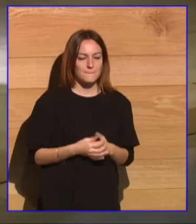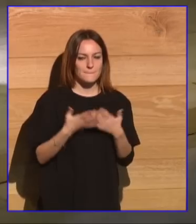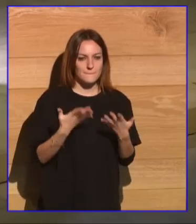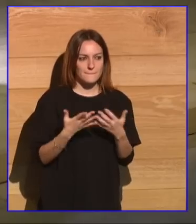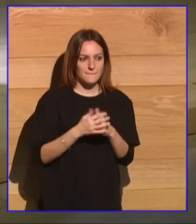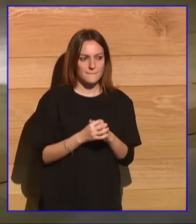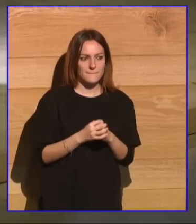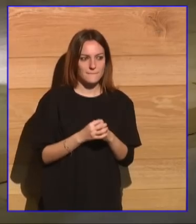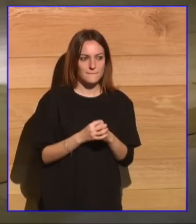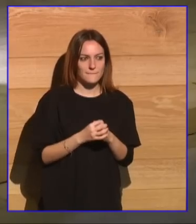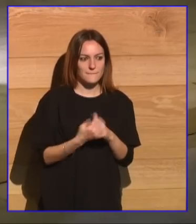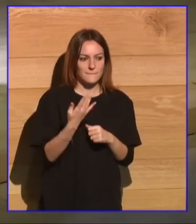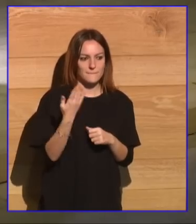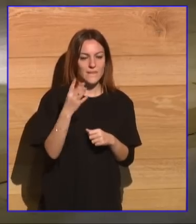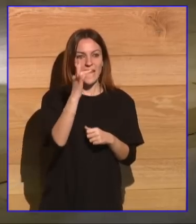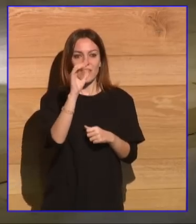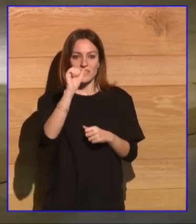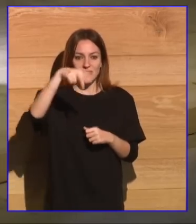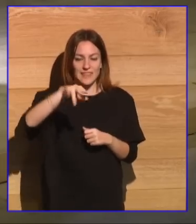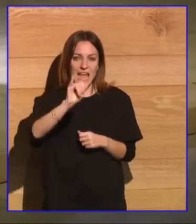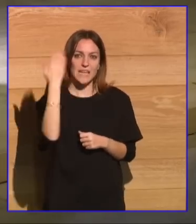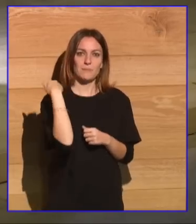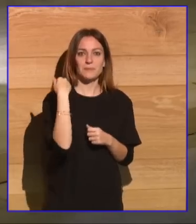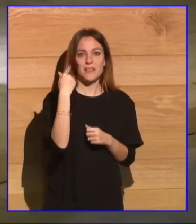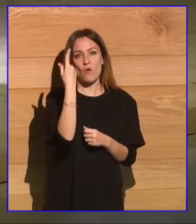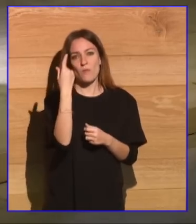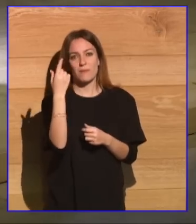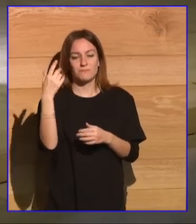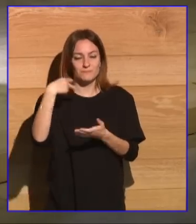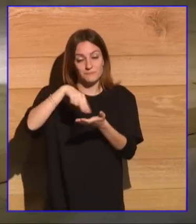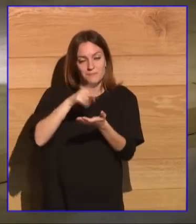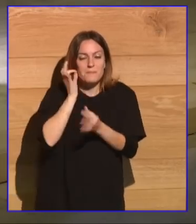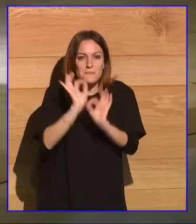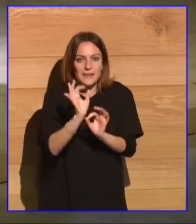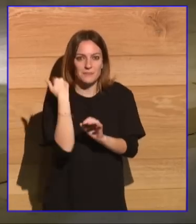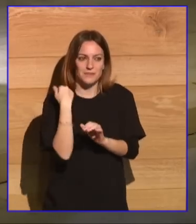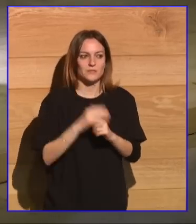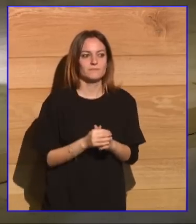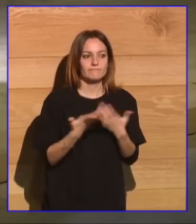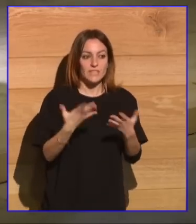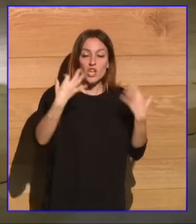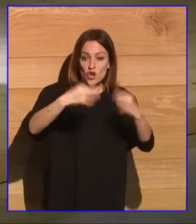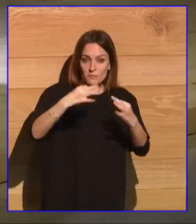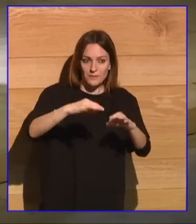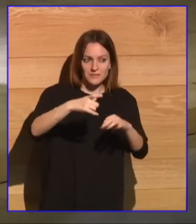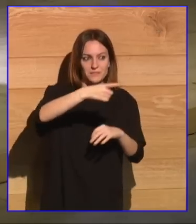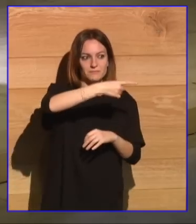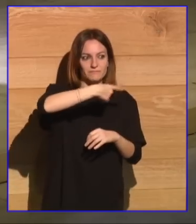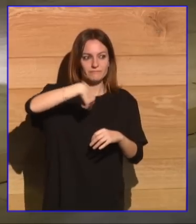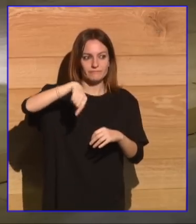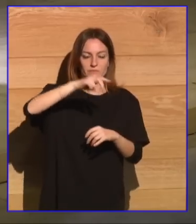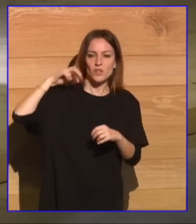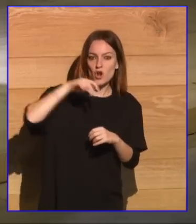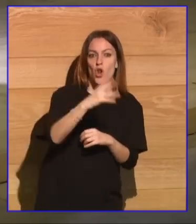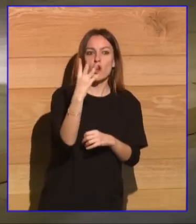Una vedette de cuando se llamaban vedettes y no vedettes. Eso es. Entonces, normalmente es lo que ha